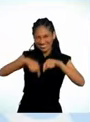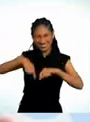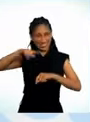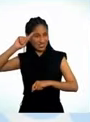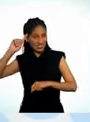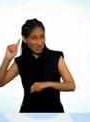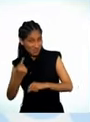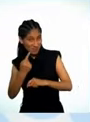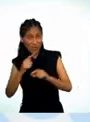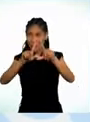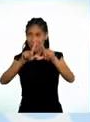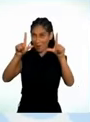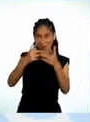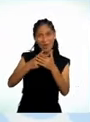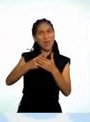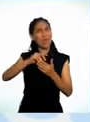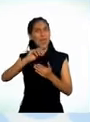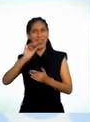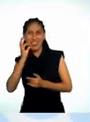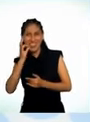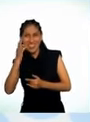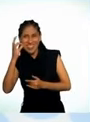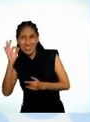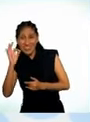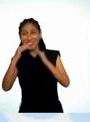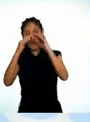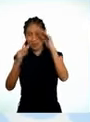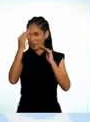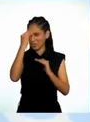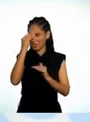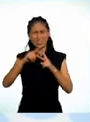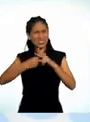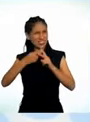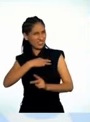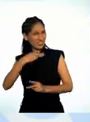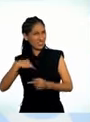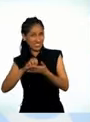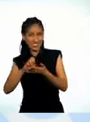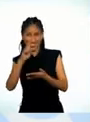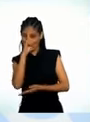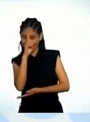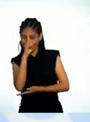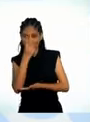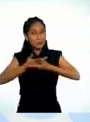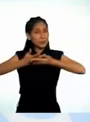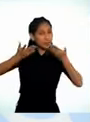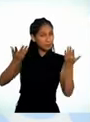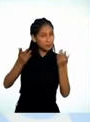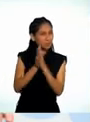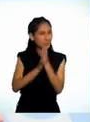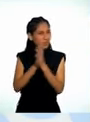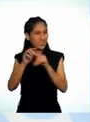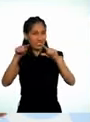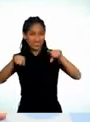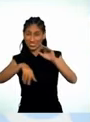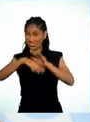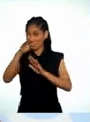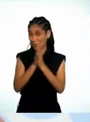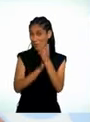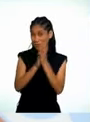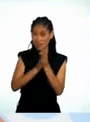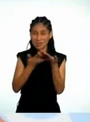programa de inglés en aprende en casa una iniciativa del ministerio de educación y para tener esta experiencia más divertida